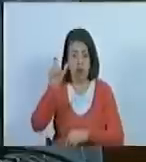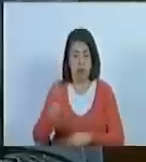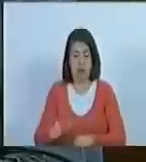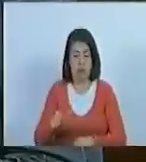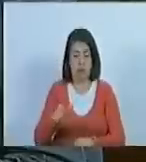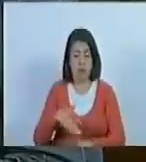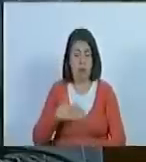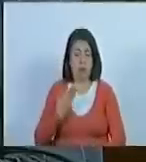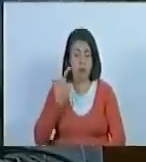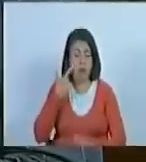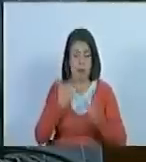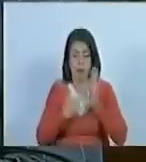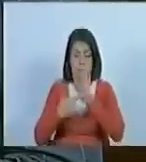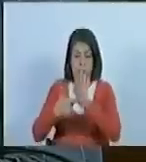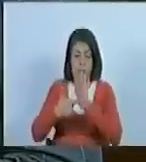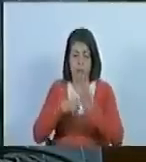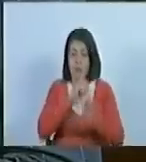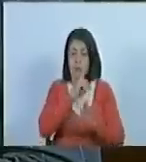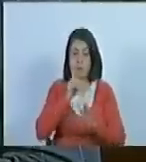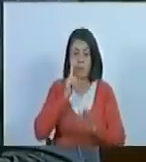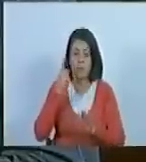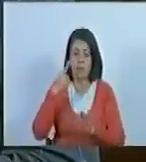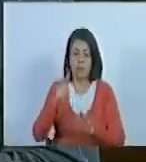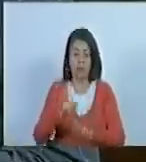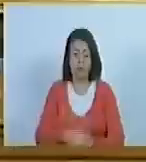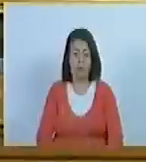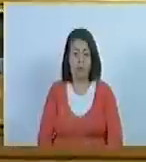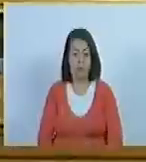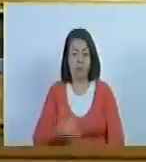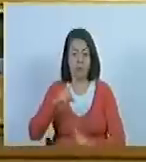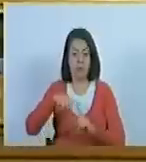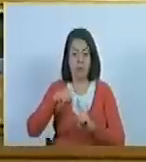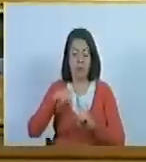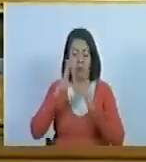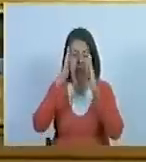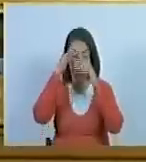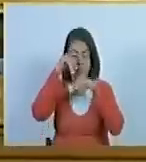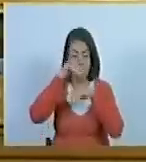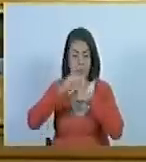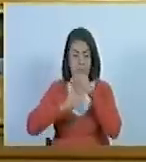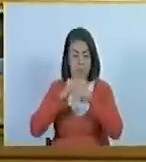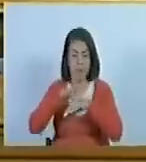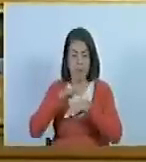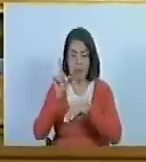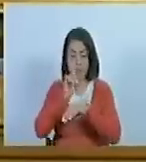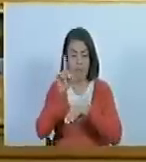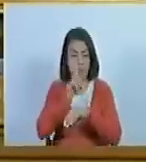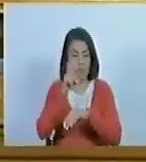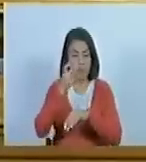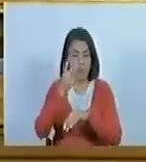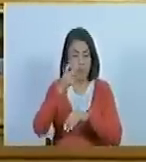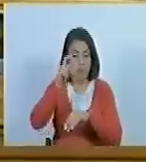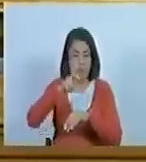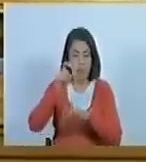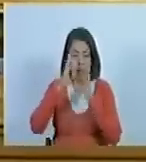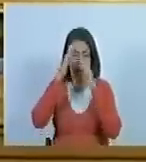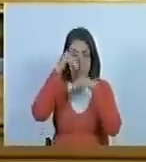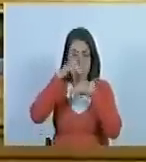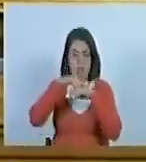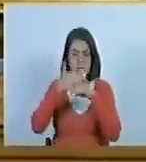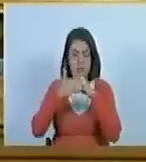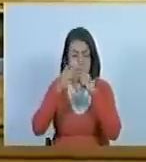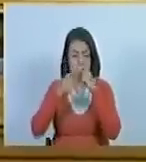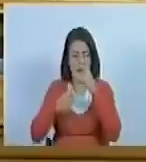supuesto, sin revelar el nombre. Tenemos el tipo de atención que recibió. No es cierto que había carencias para atender